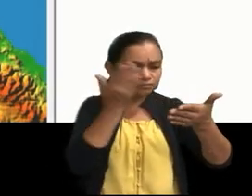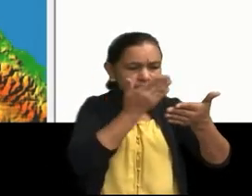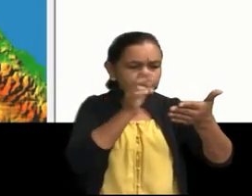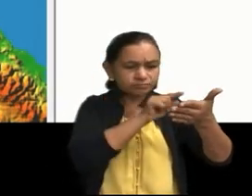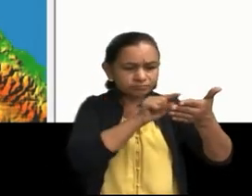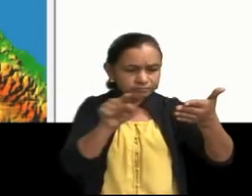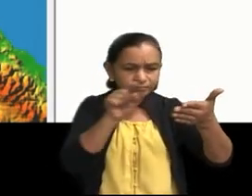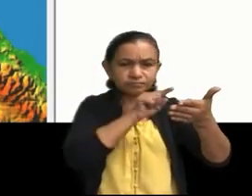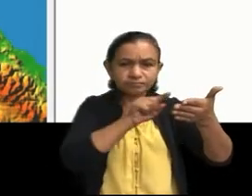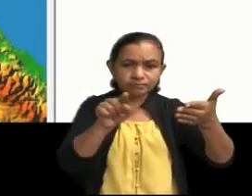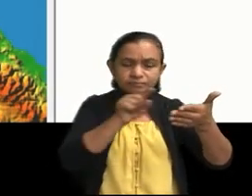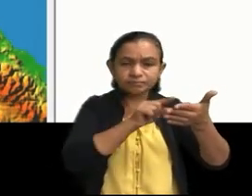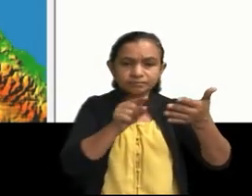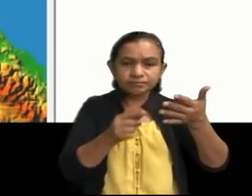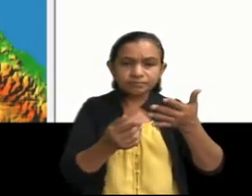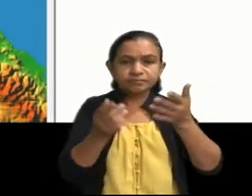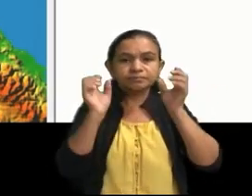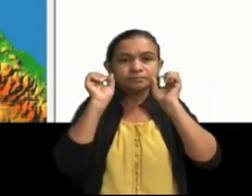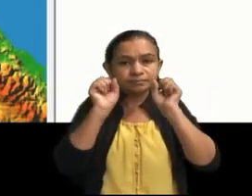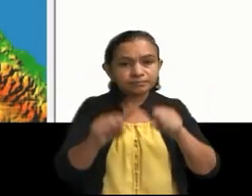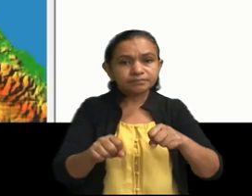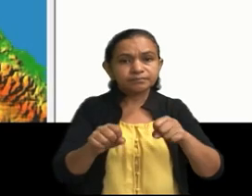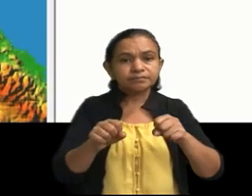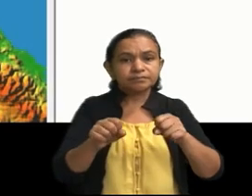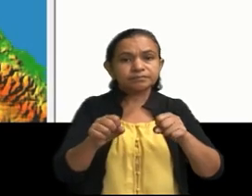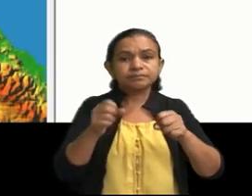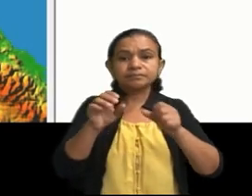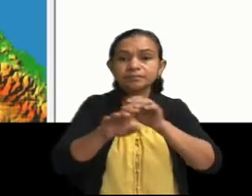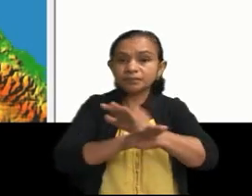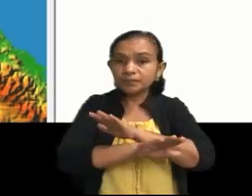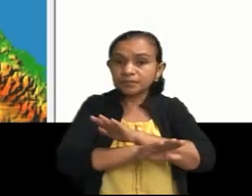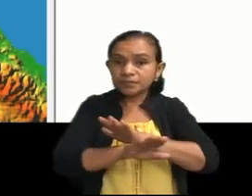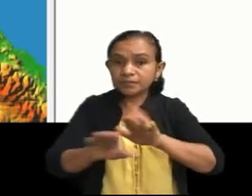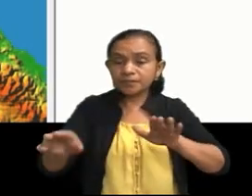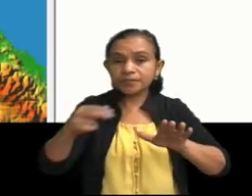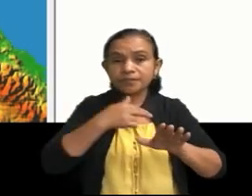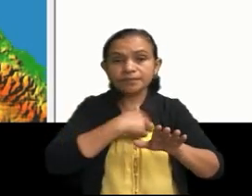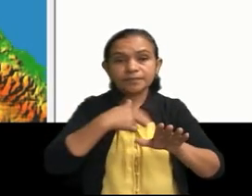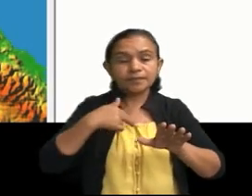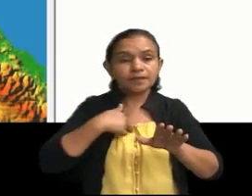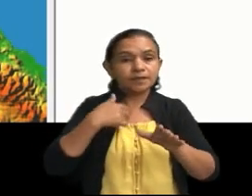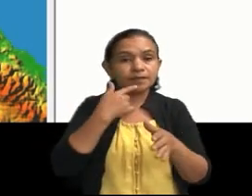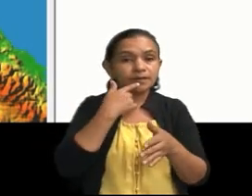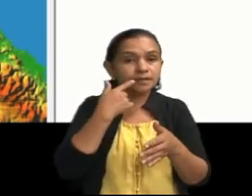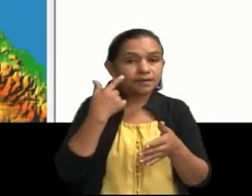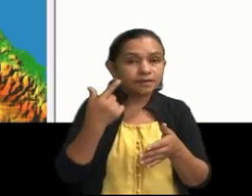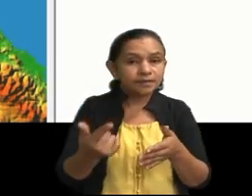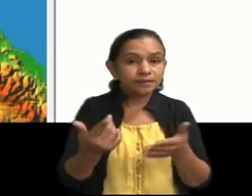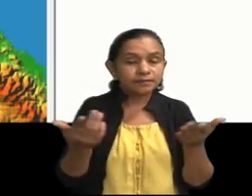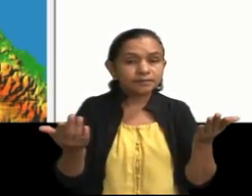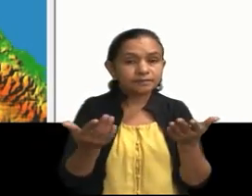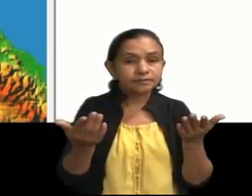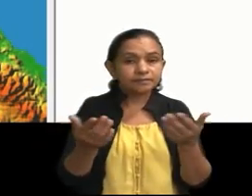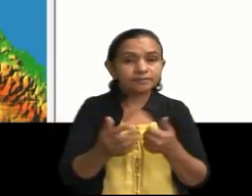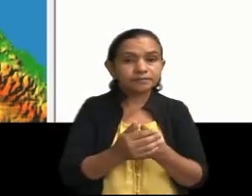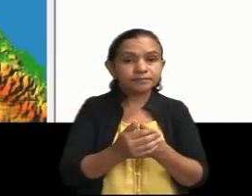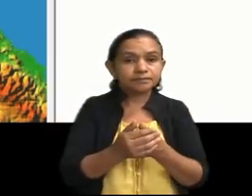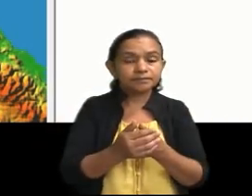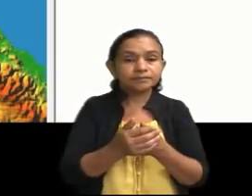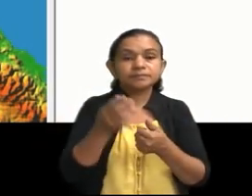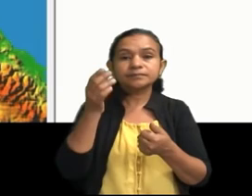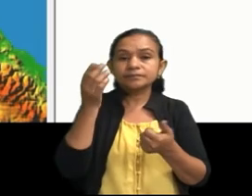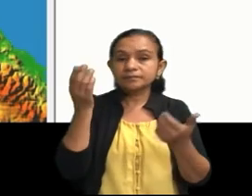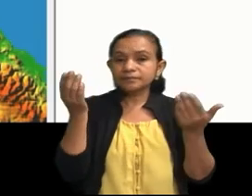y para este problema, para al final detectar los sismos. Y cuando se trata de un